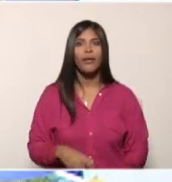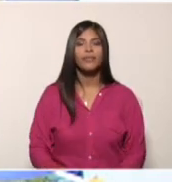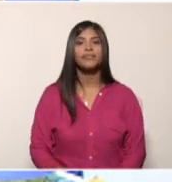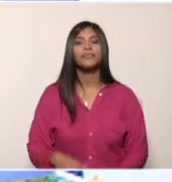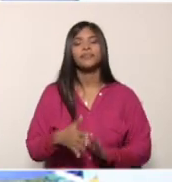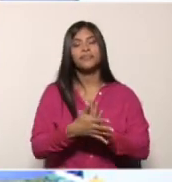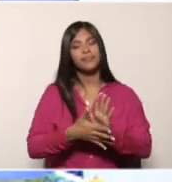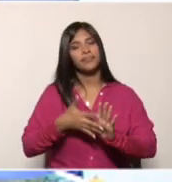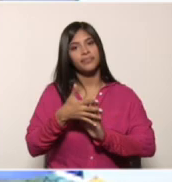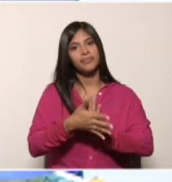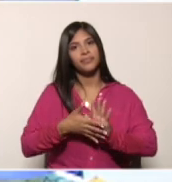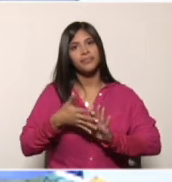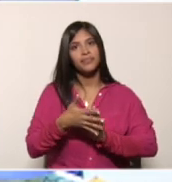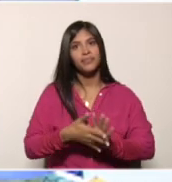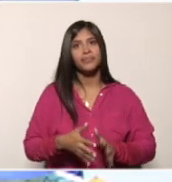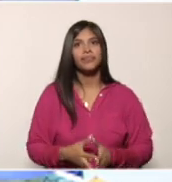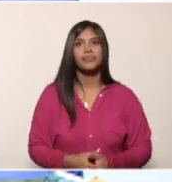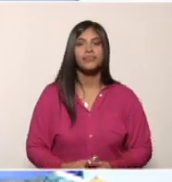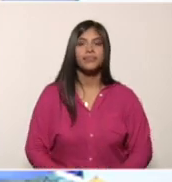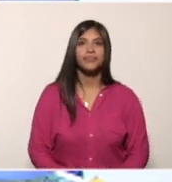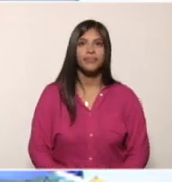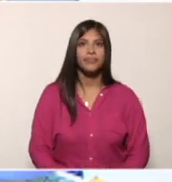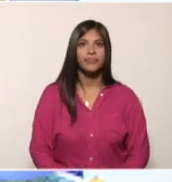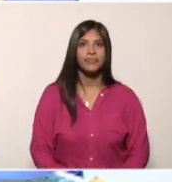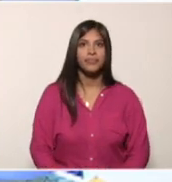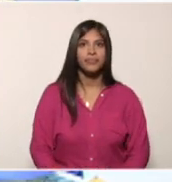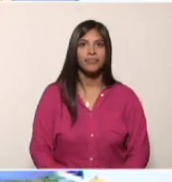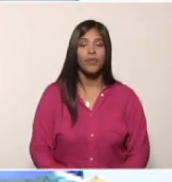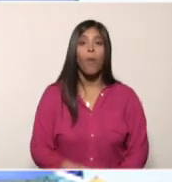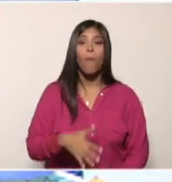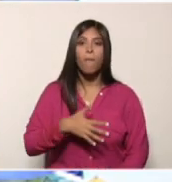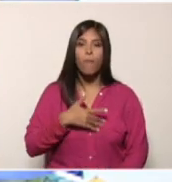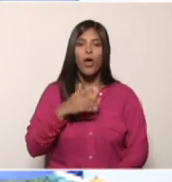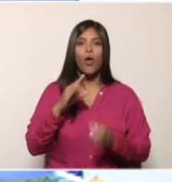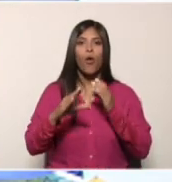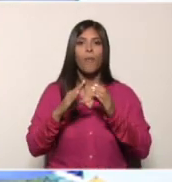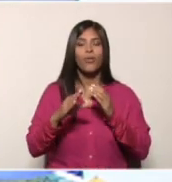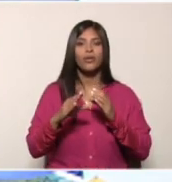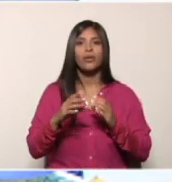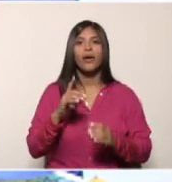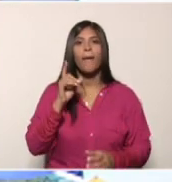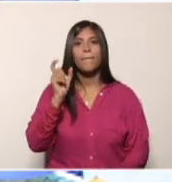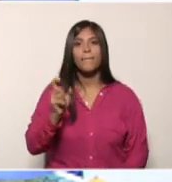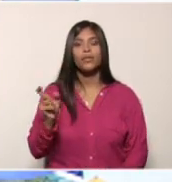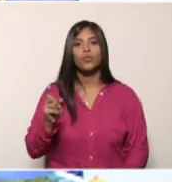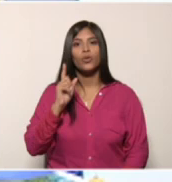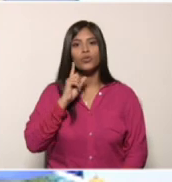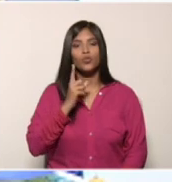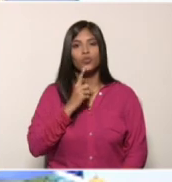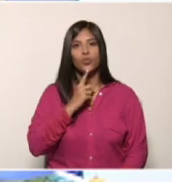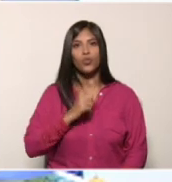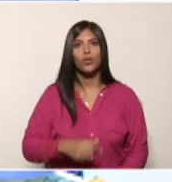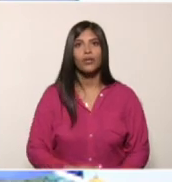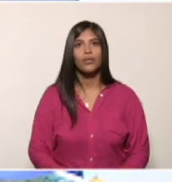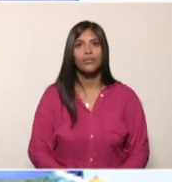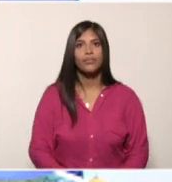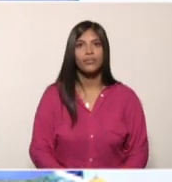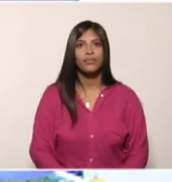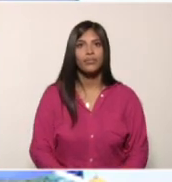señas venezolano y allí para que se puedan comunicar con las personas con este